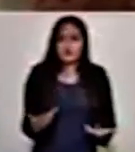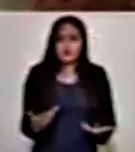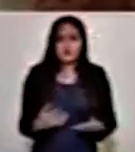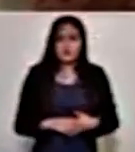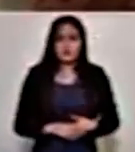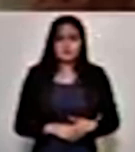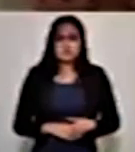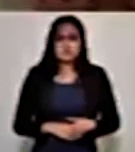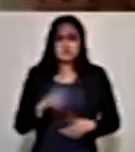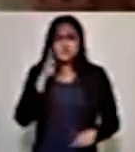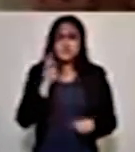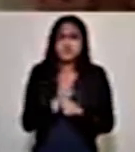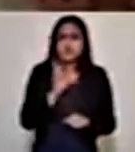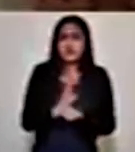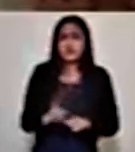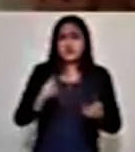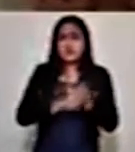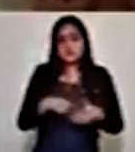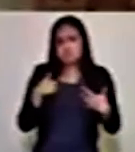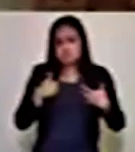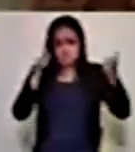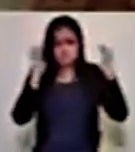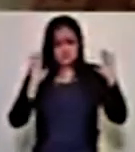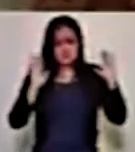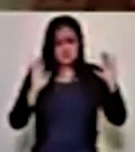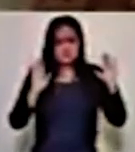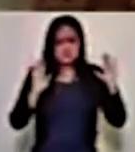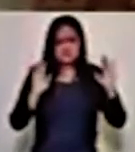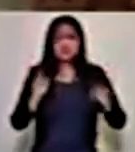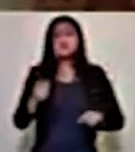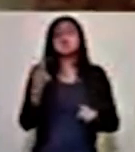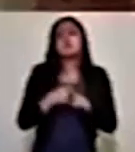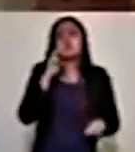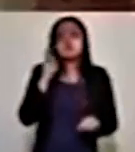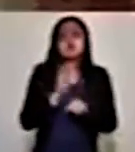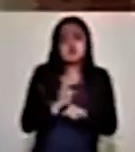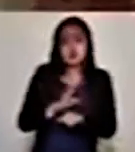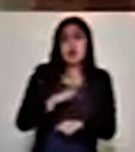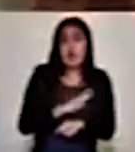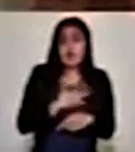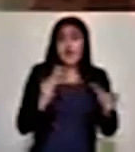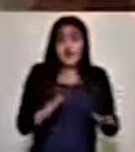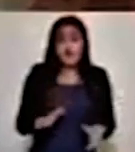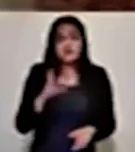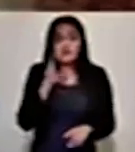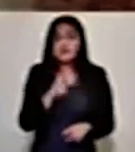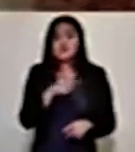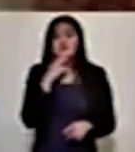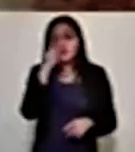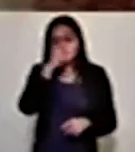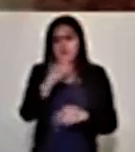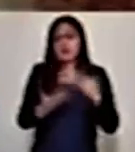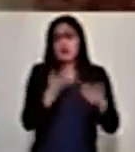Lo de una vigilancia interna ni enterado estoy. Pero esa vigilancia, si la hubiere, no impide el funcionamiento